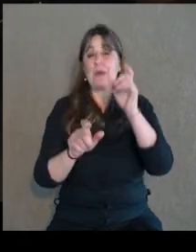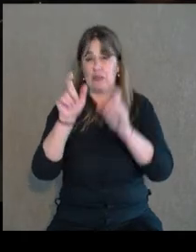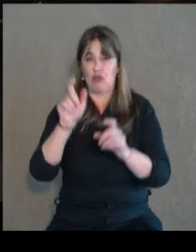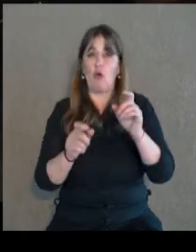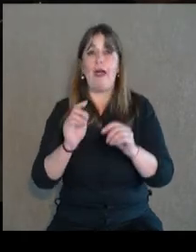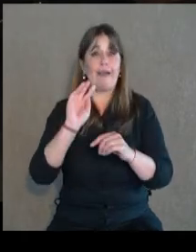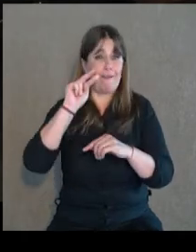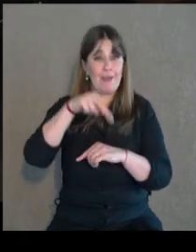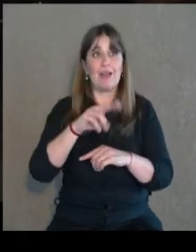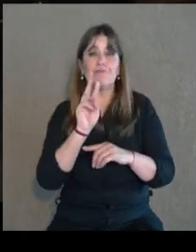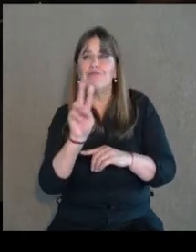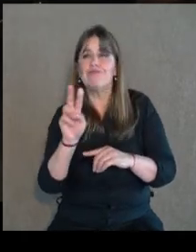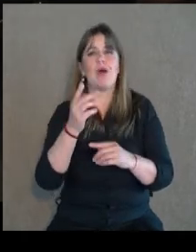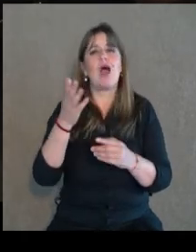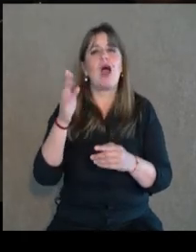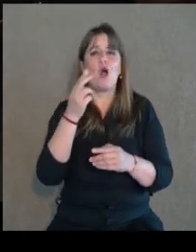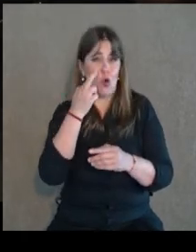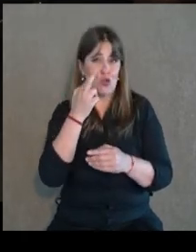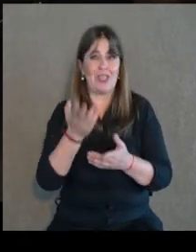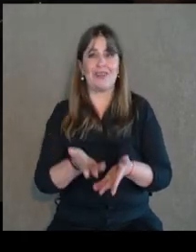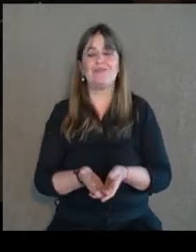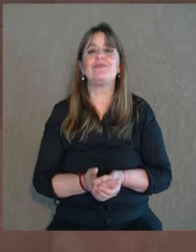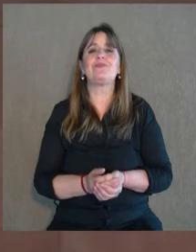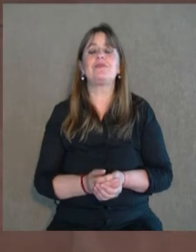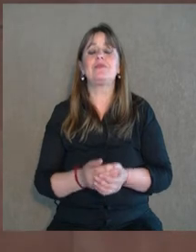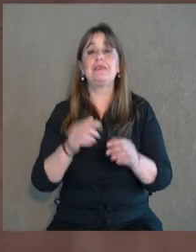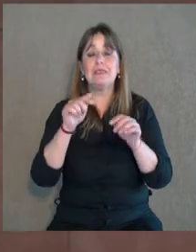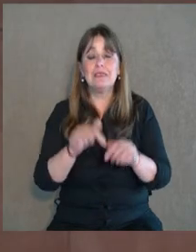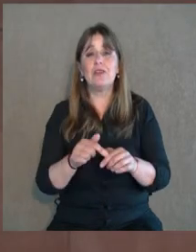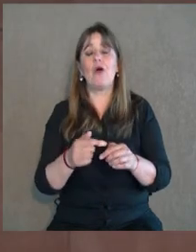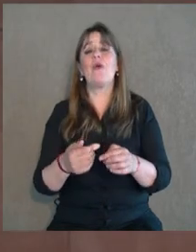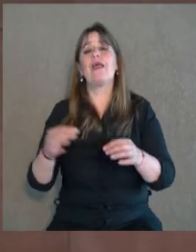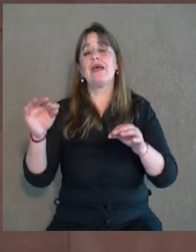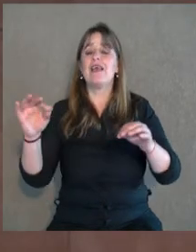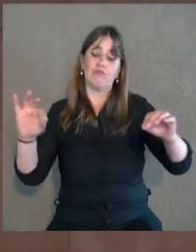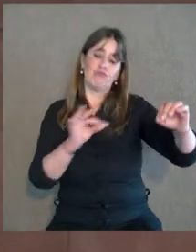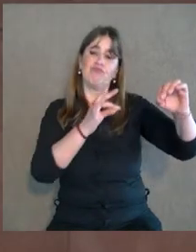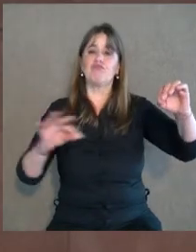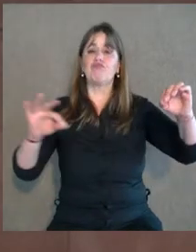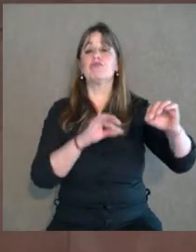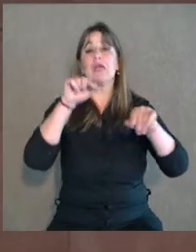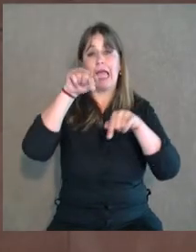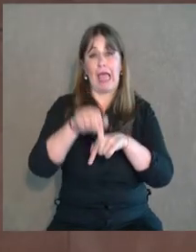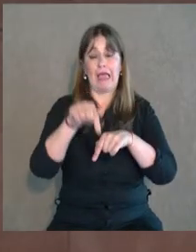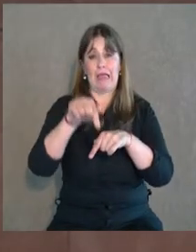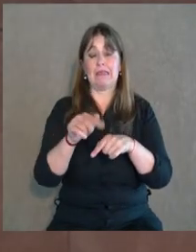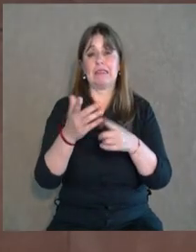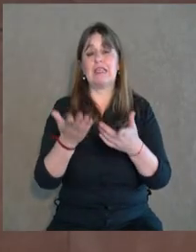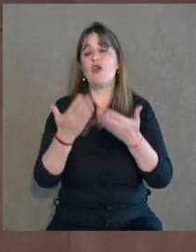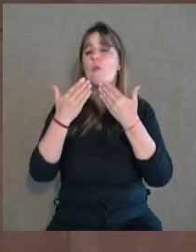la va a reconocer la va a reconocer seguro que sí sobre concierto para violín bueno yo quería preguntarte